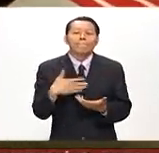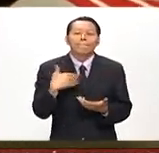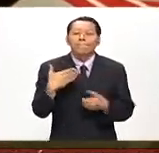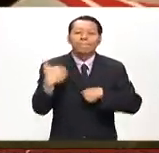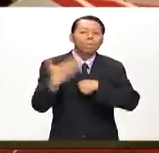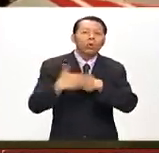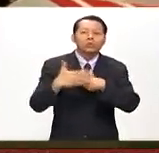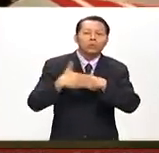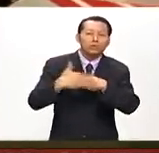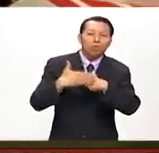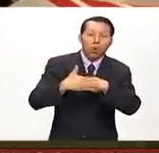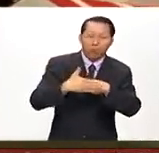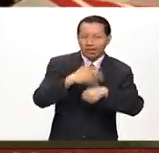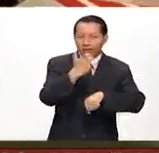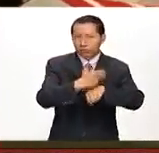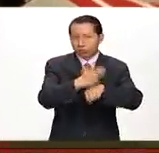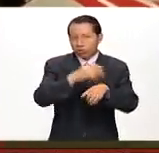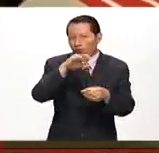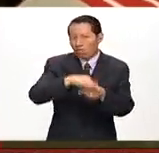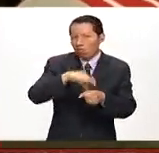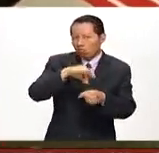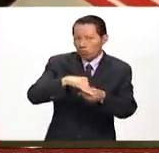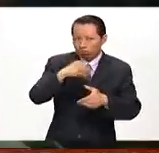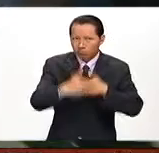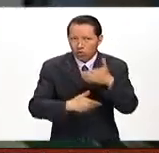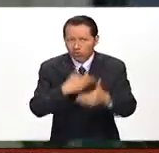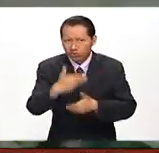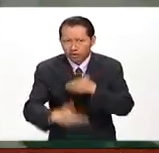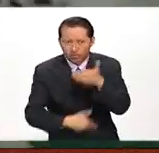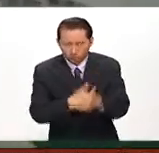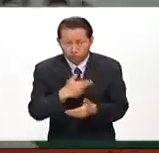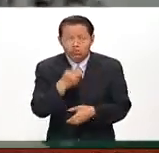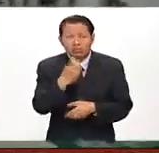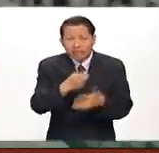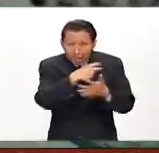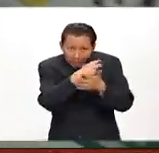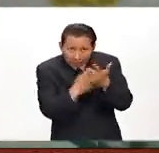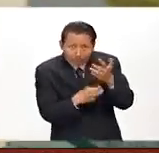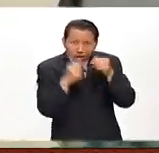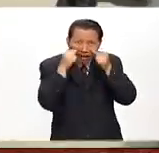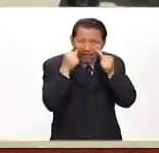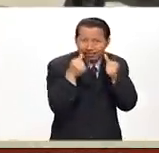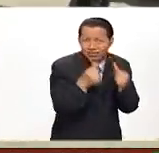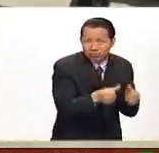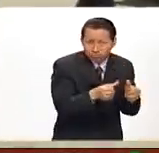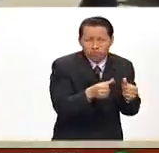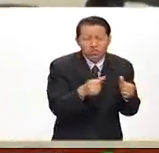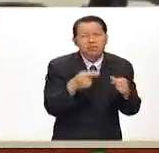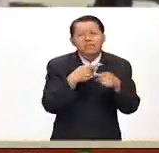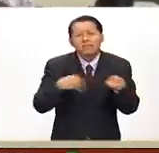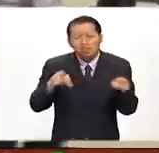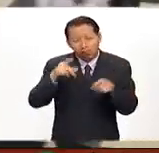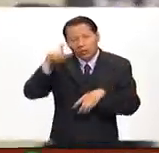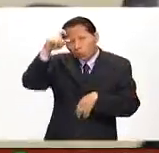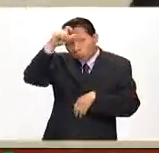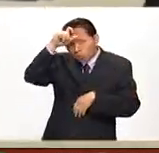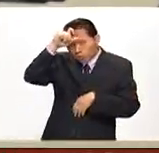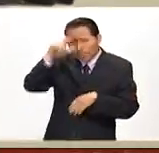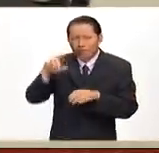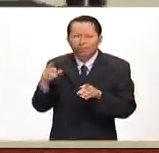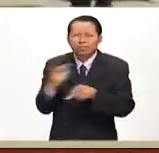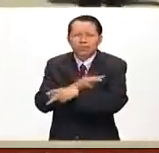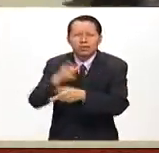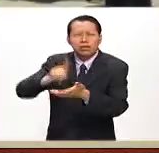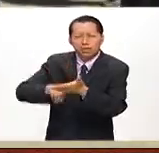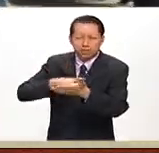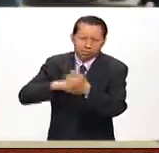proceso electoral que vivirá los Estados Unidos. Claro que lo que pasó en Turquía nos habla no nada más de una crisis, repito, en